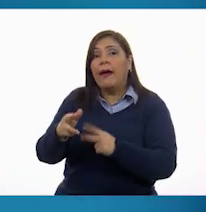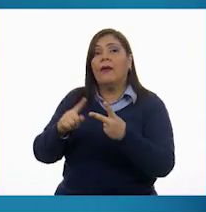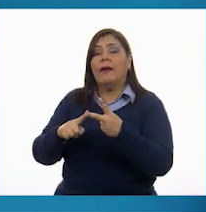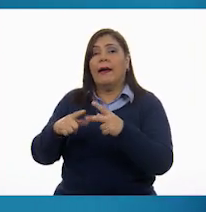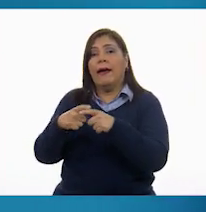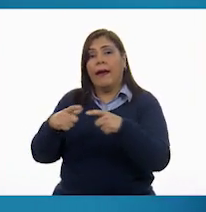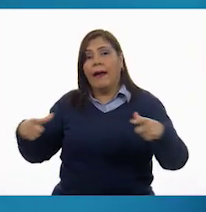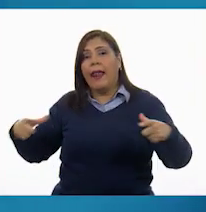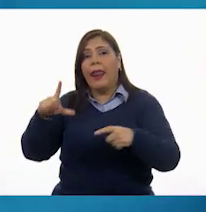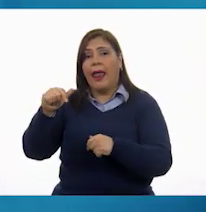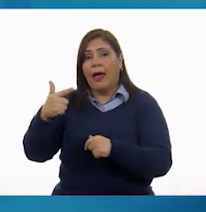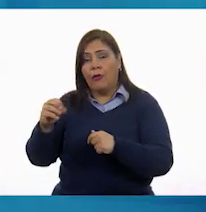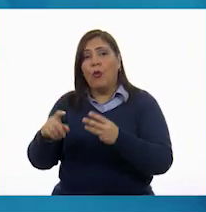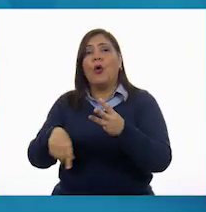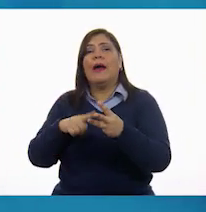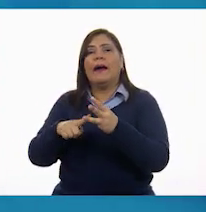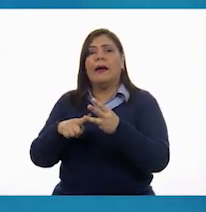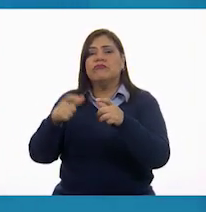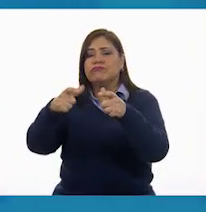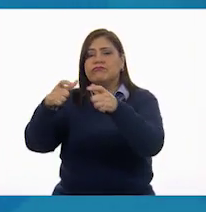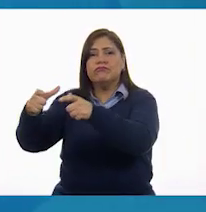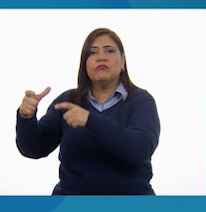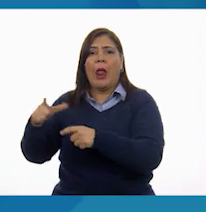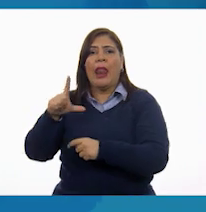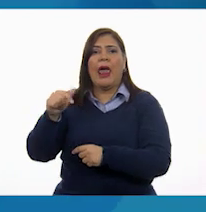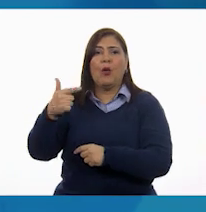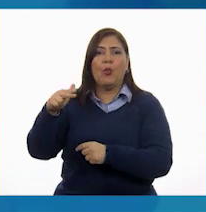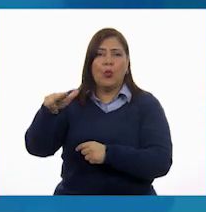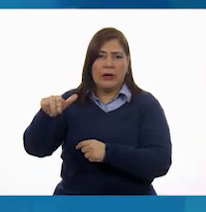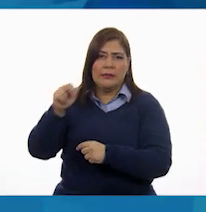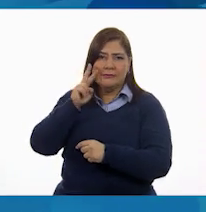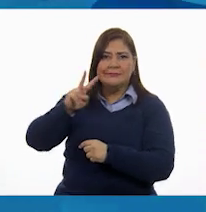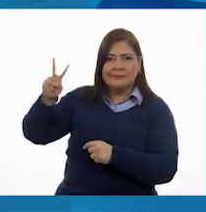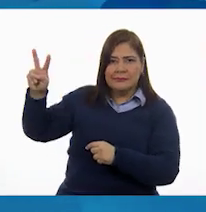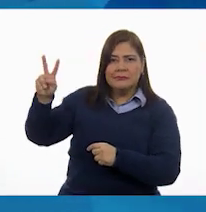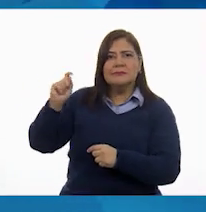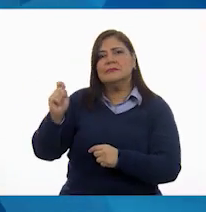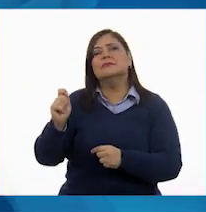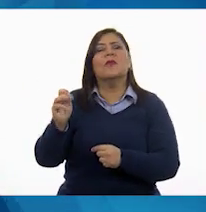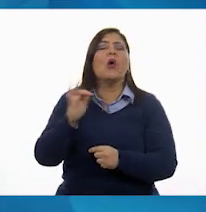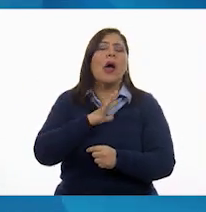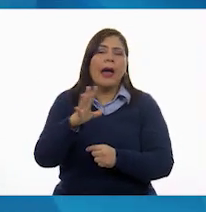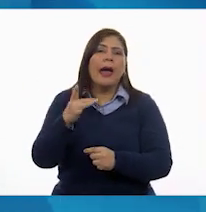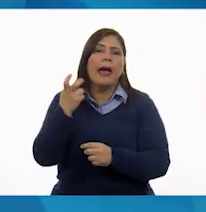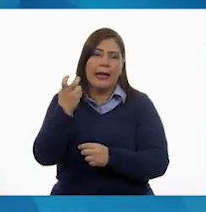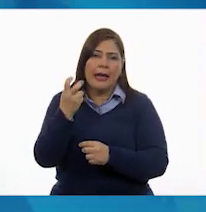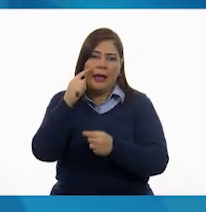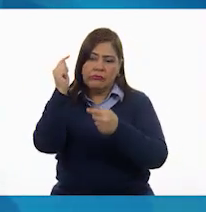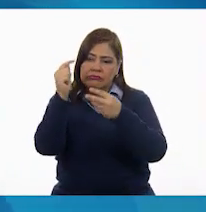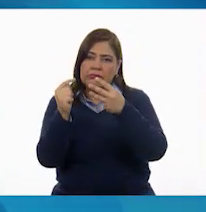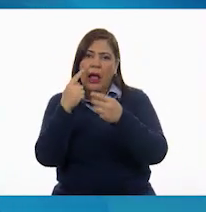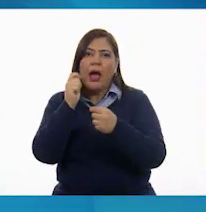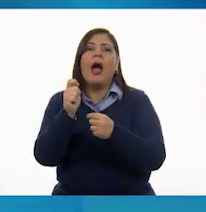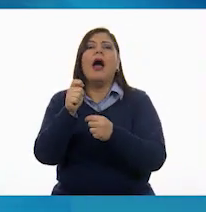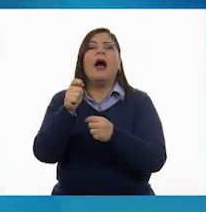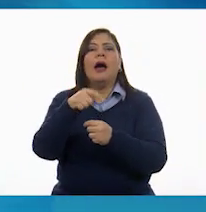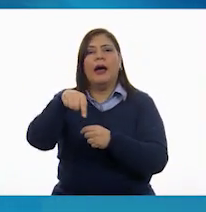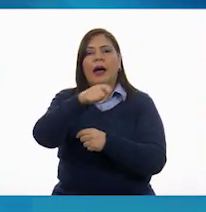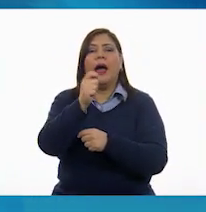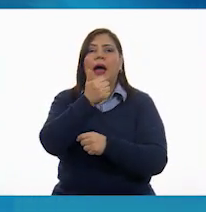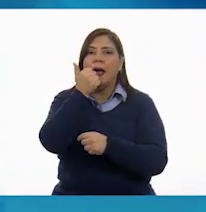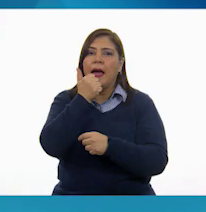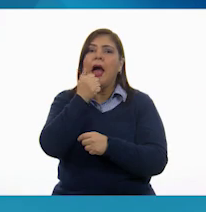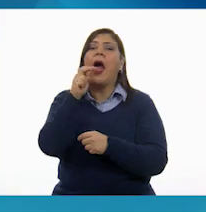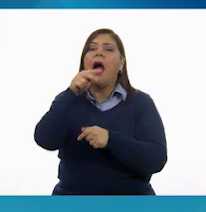en lagunas. Y hoy vamos a ir conociendo cada uno de estos cuerpos de agua que tenemos para que nuestros alumnos en casa los